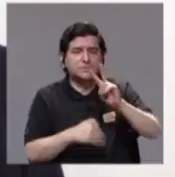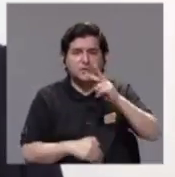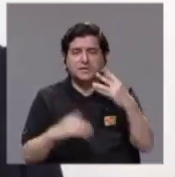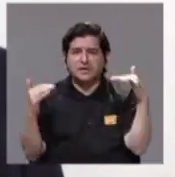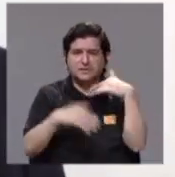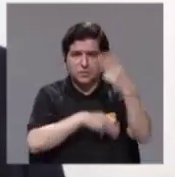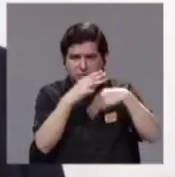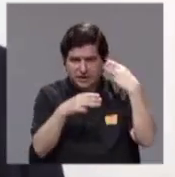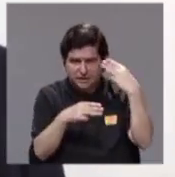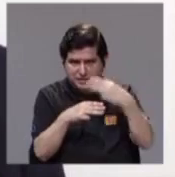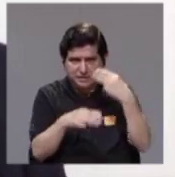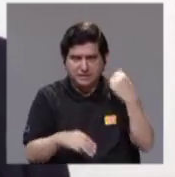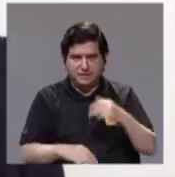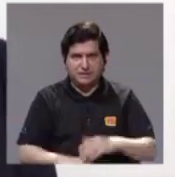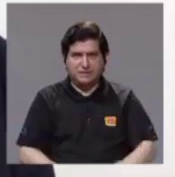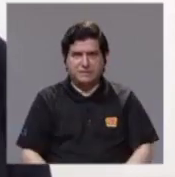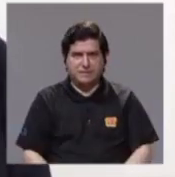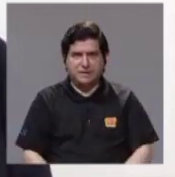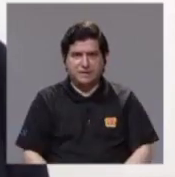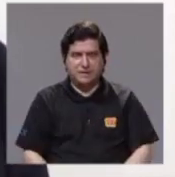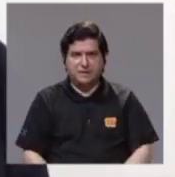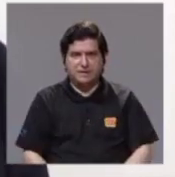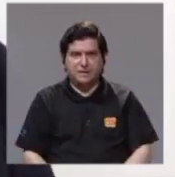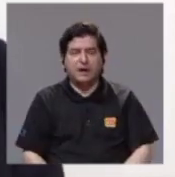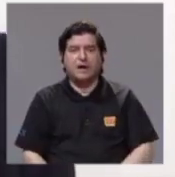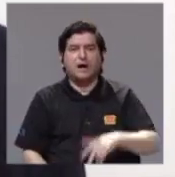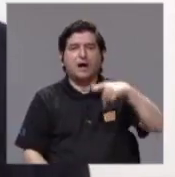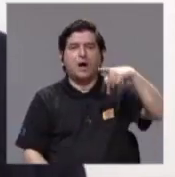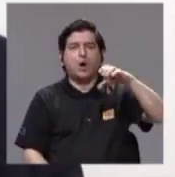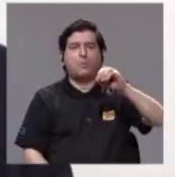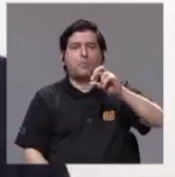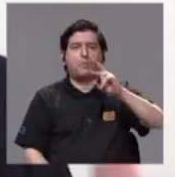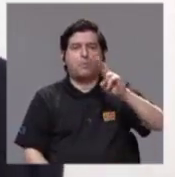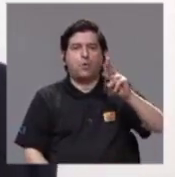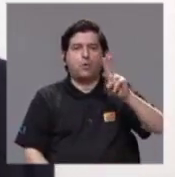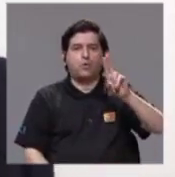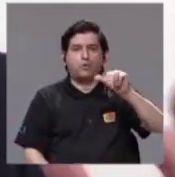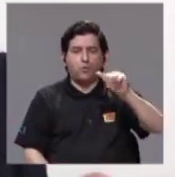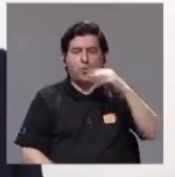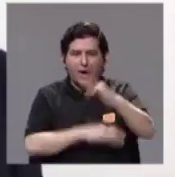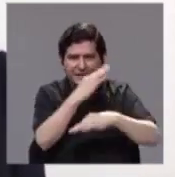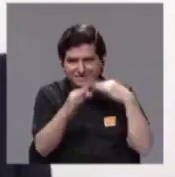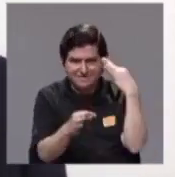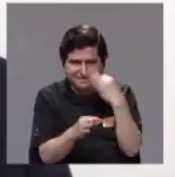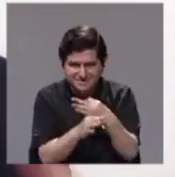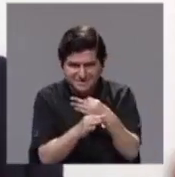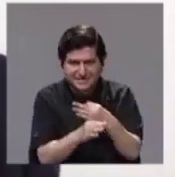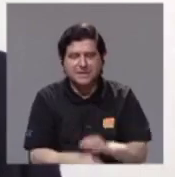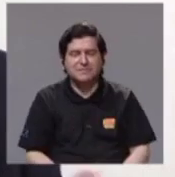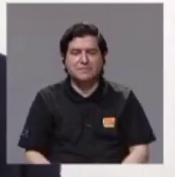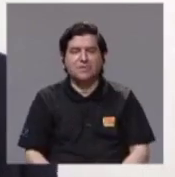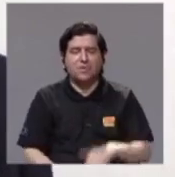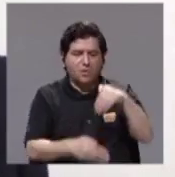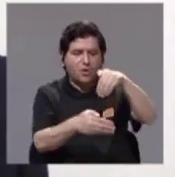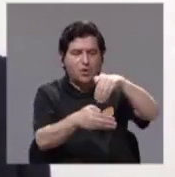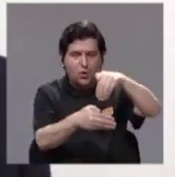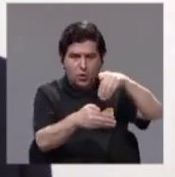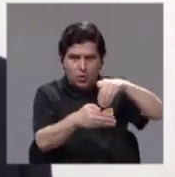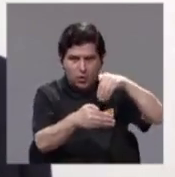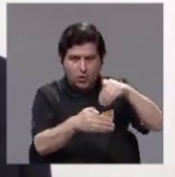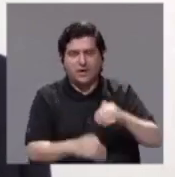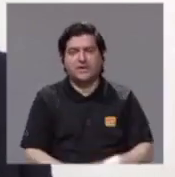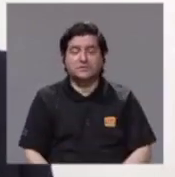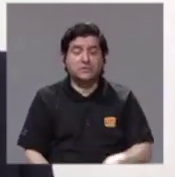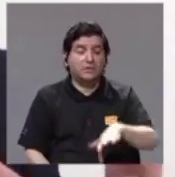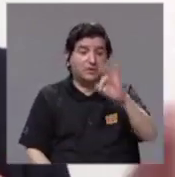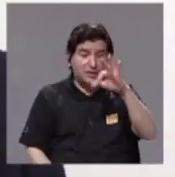la Segunda Guerra, cuando la editorial Porrúa hizo una especie de colección de